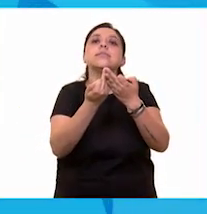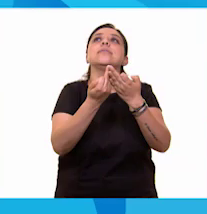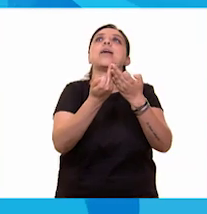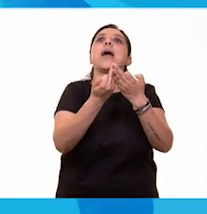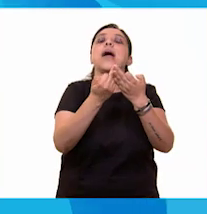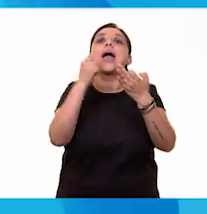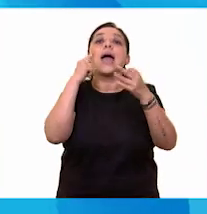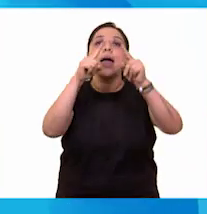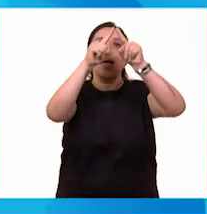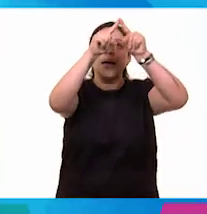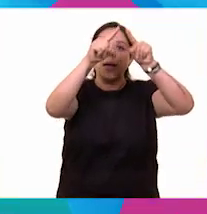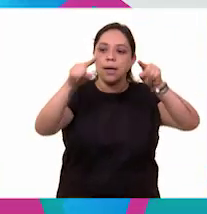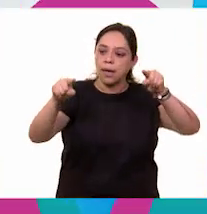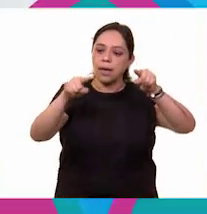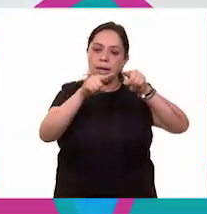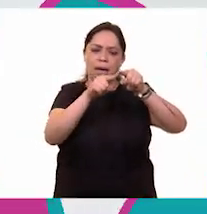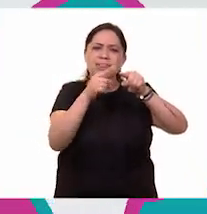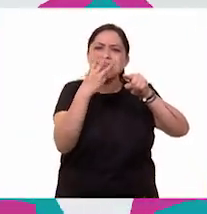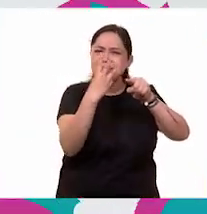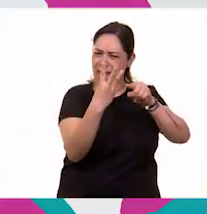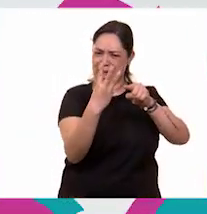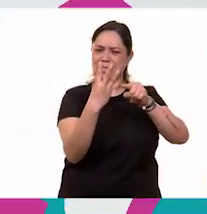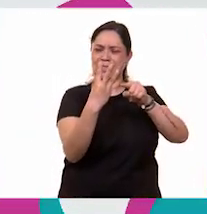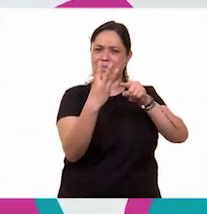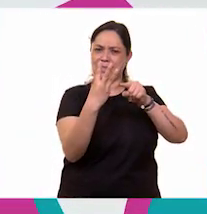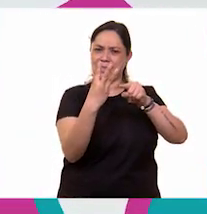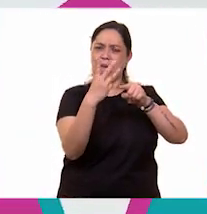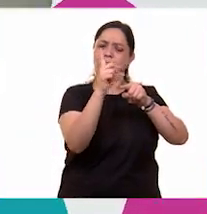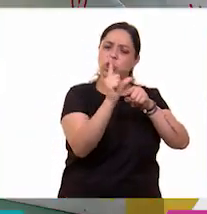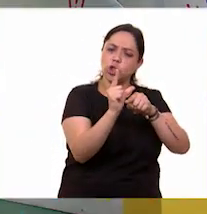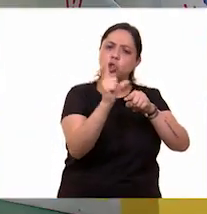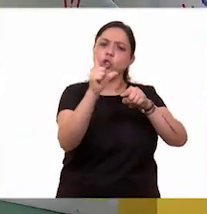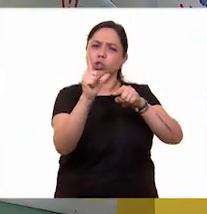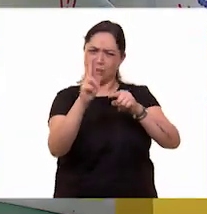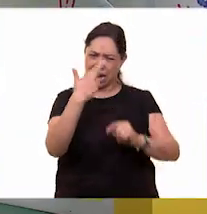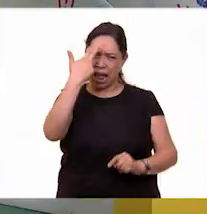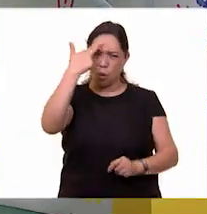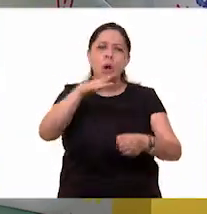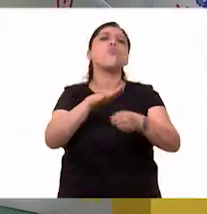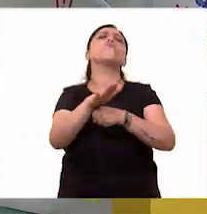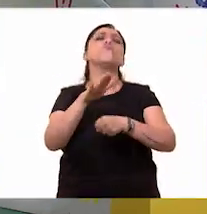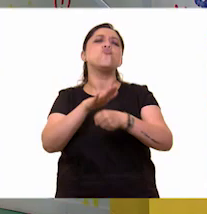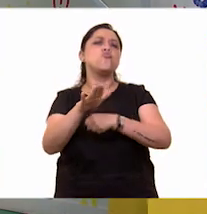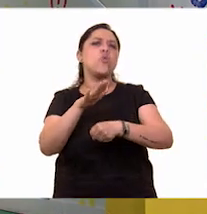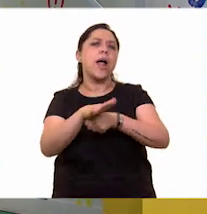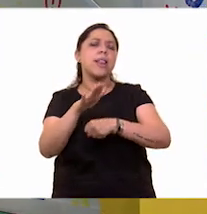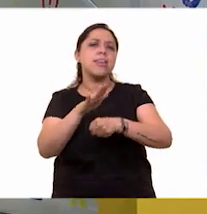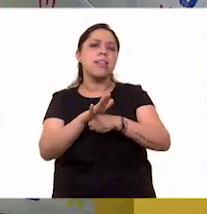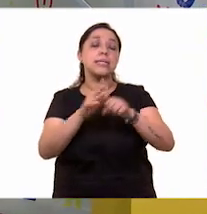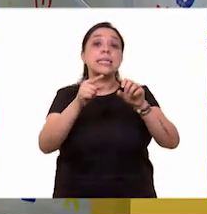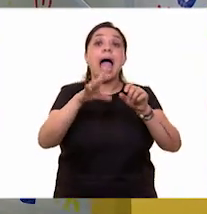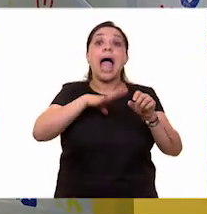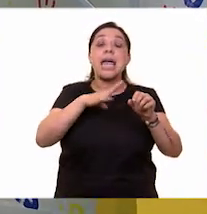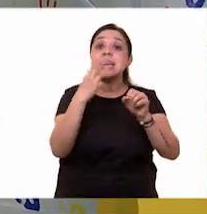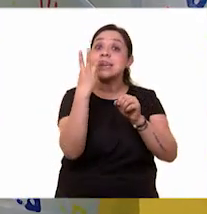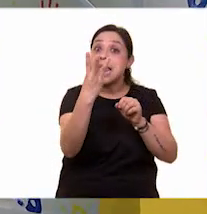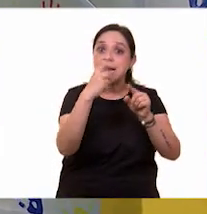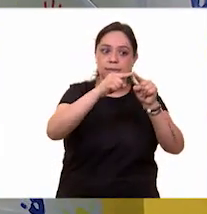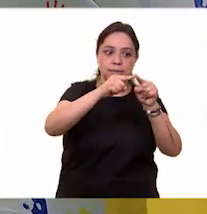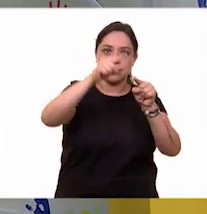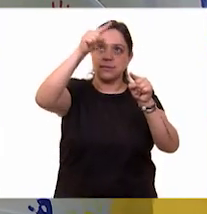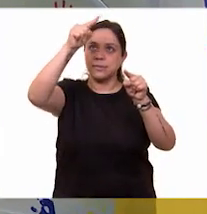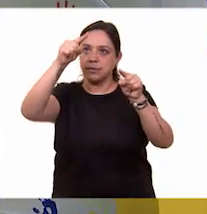tres lados. ¿Ustedes en casa recuerdan cuáles son estas figuras grandes y pequeñas de tres lados? ¿Cuál sería? A